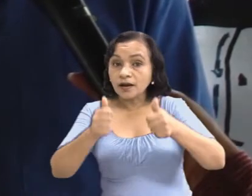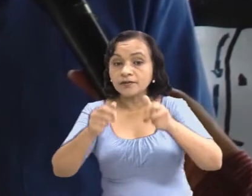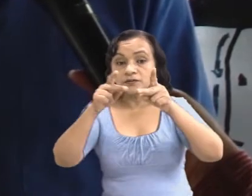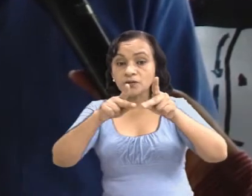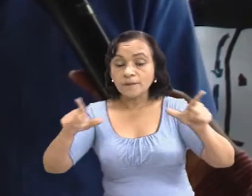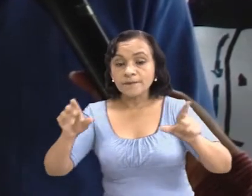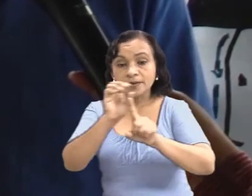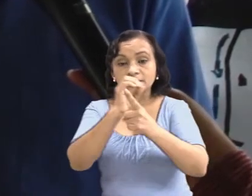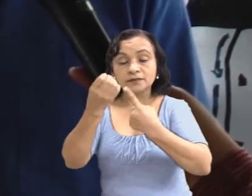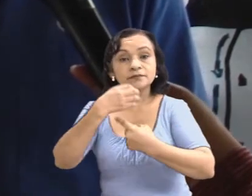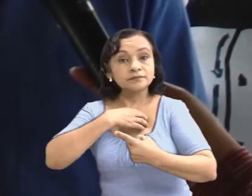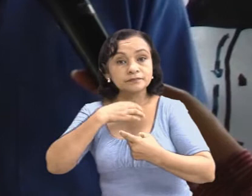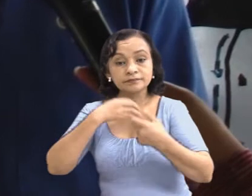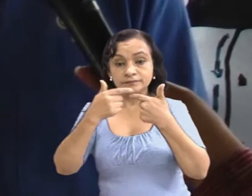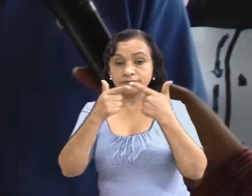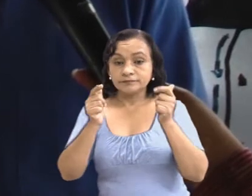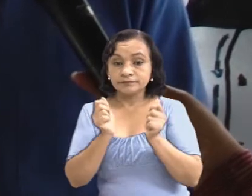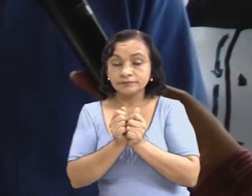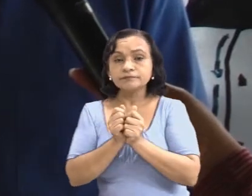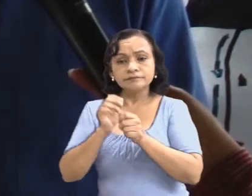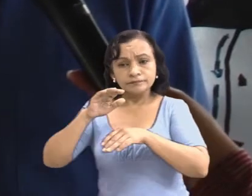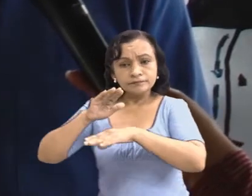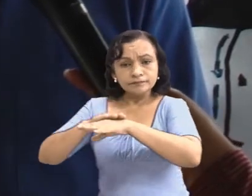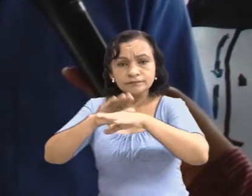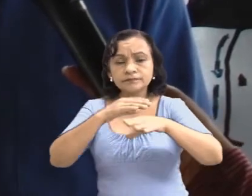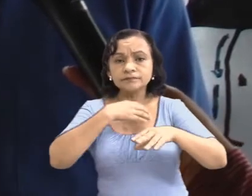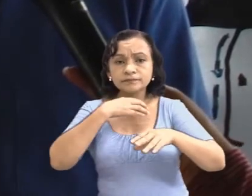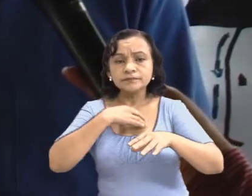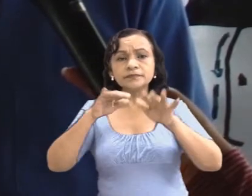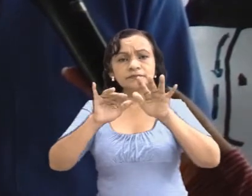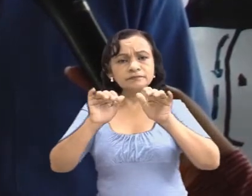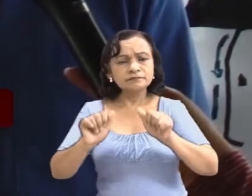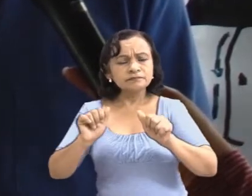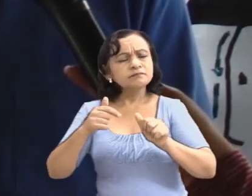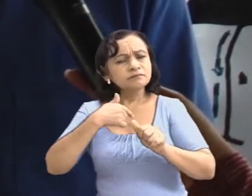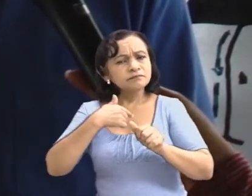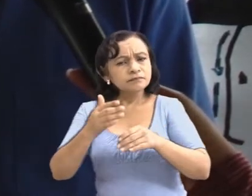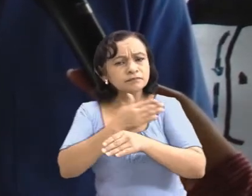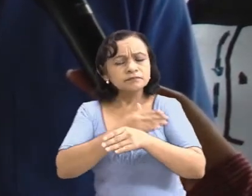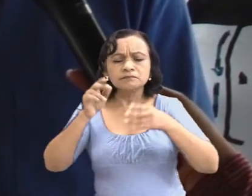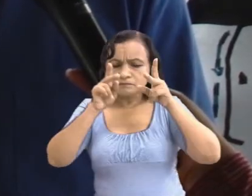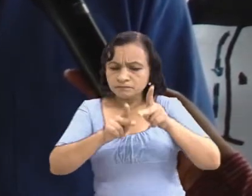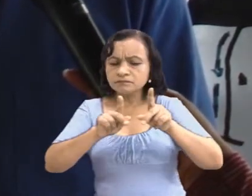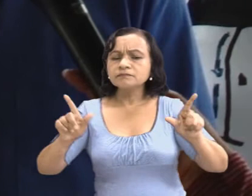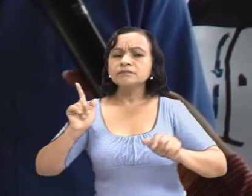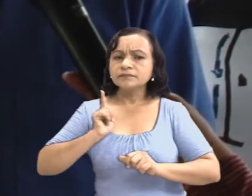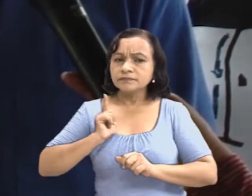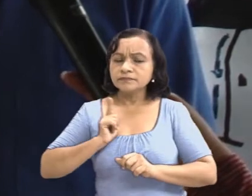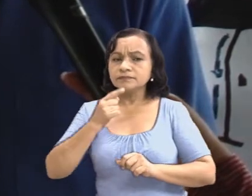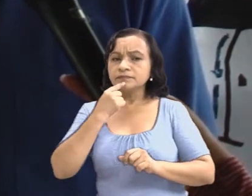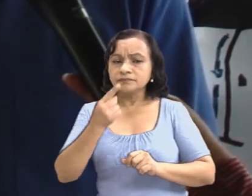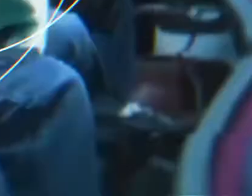la brigada que organizamos, ya tenemos todo ese plan y decimos que sí estamos